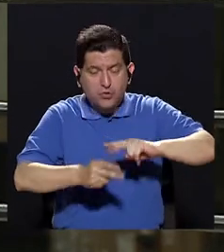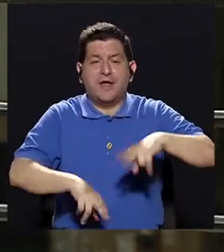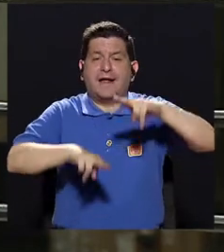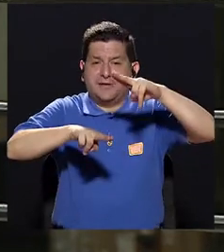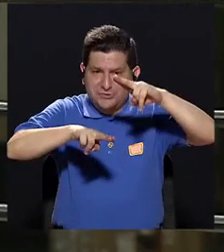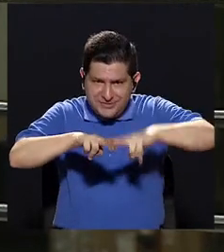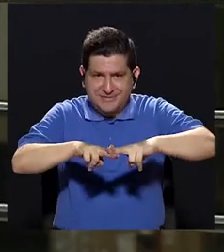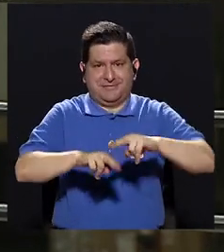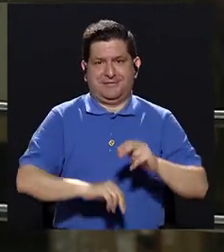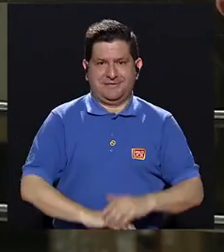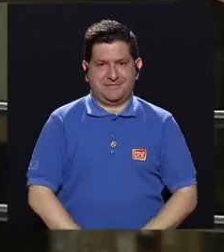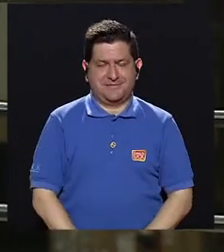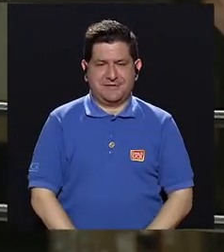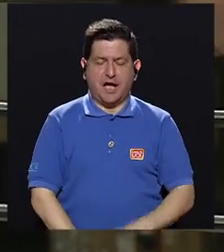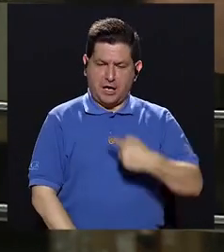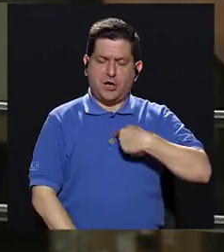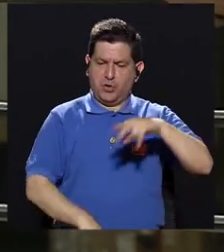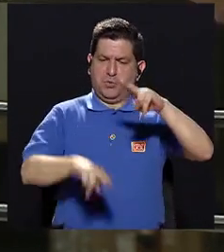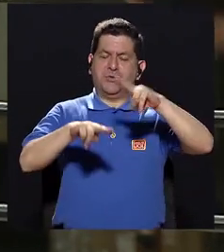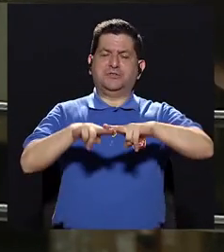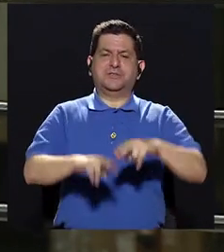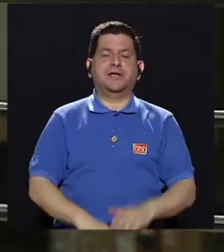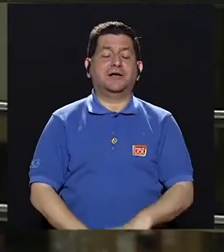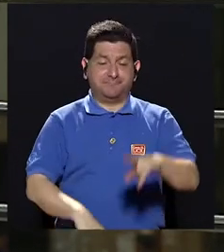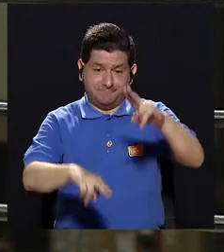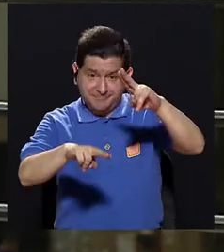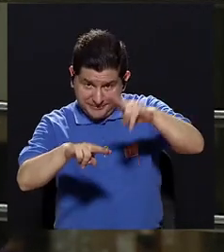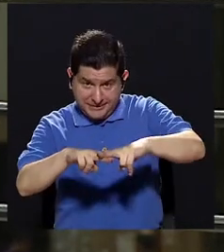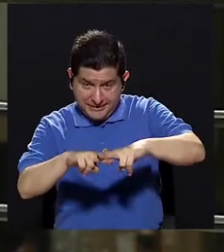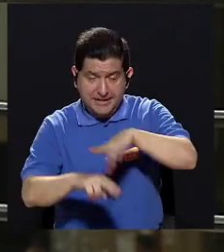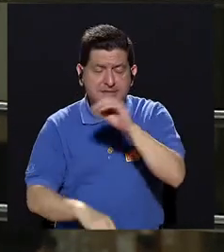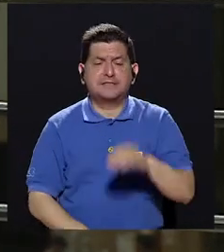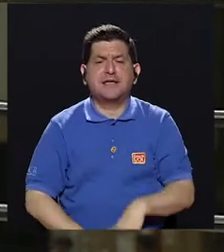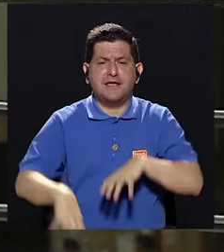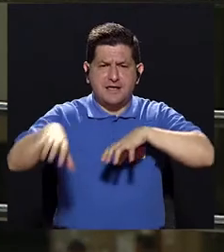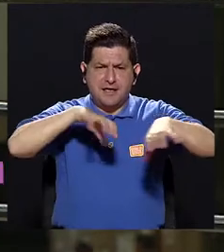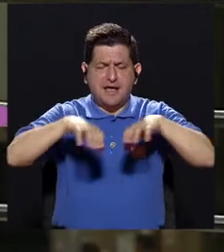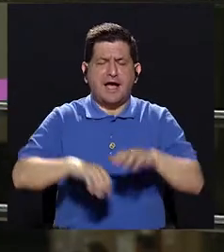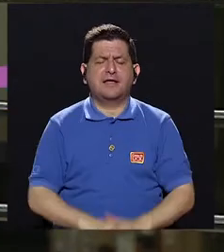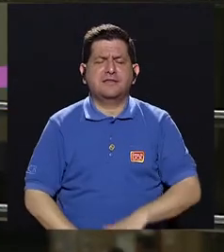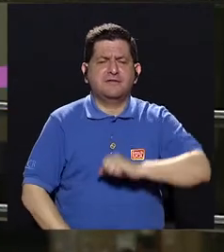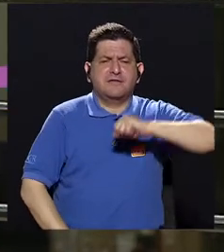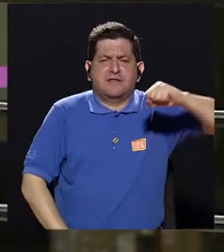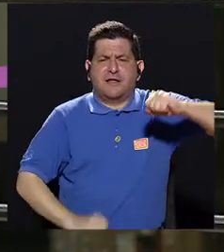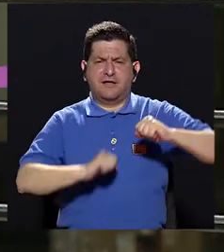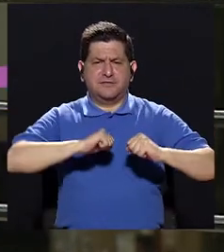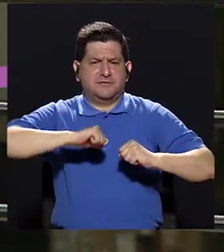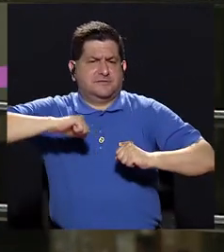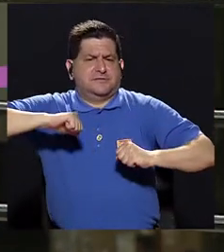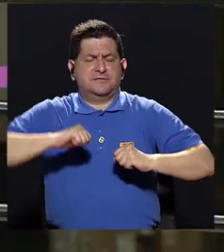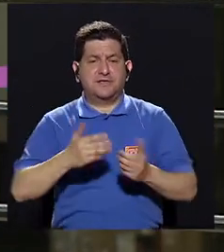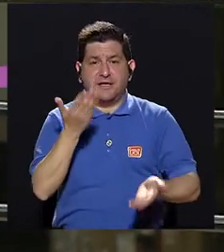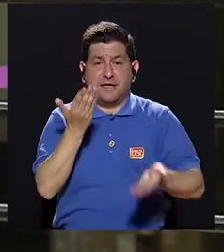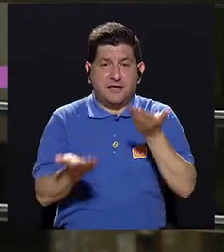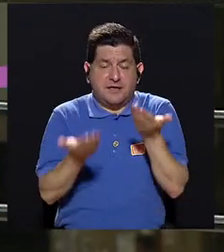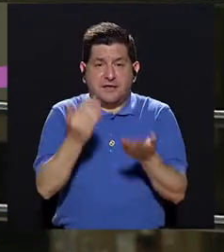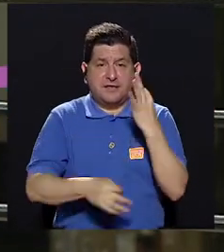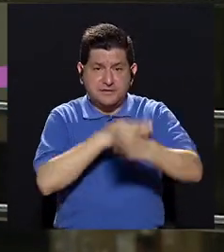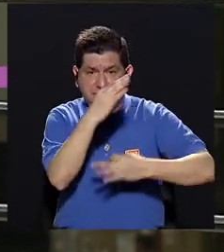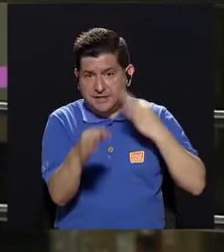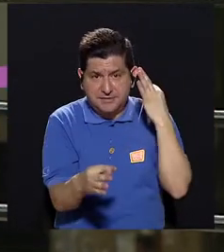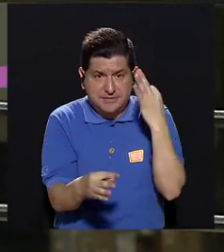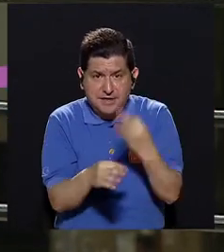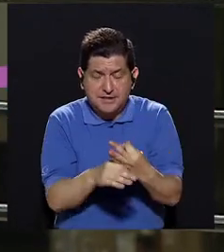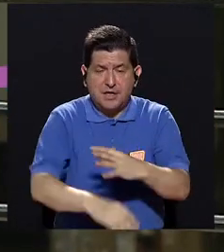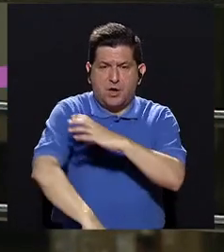sienten, ¿verdad? De vez en cuando. ¿Voy a sentar entonces? Se sienten de vez en cuando y también que hagan algunos ejercicios de estiramiento, más que todo